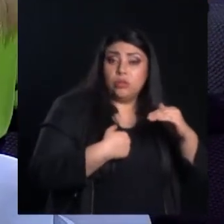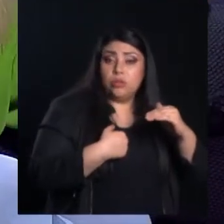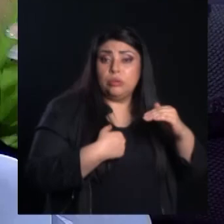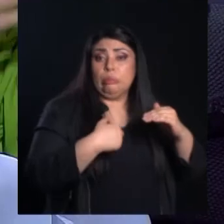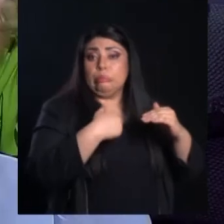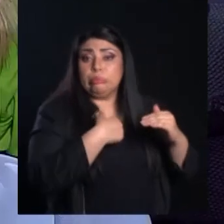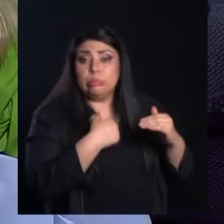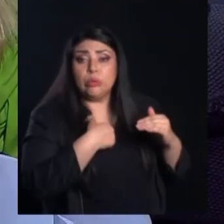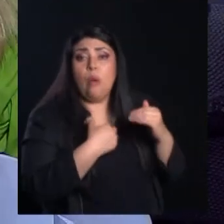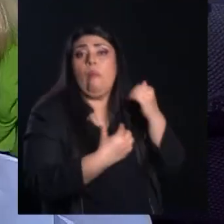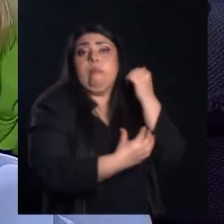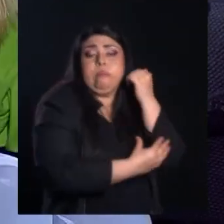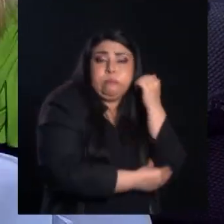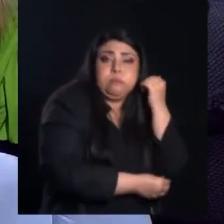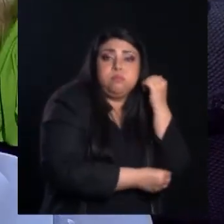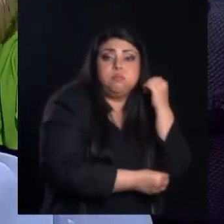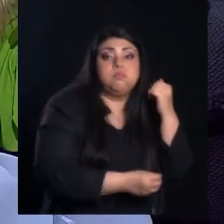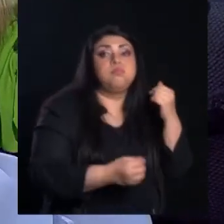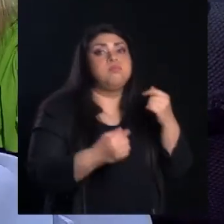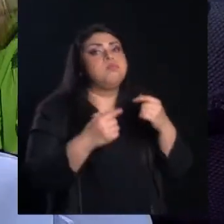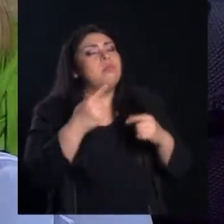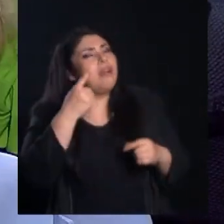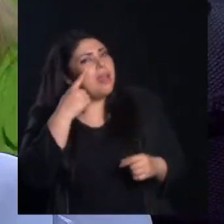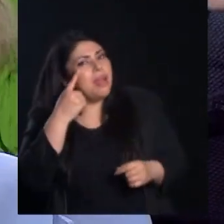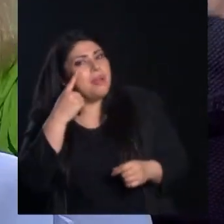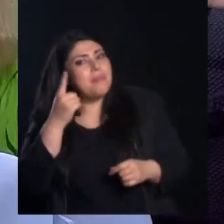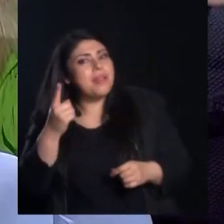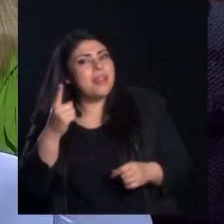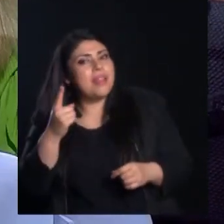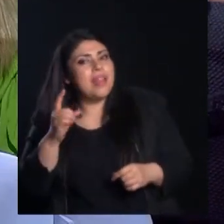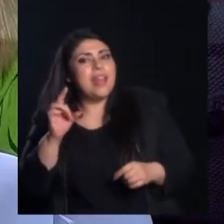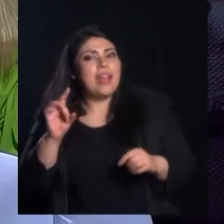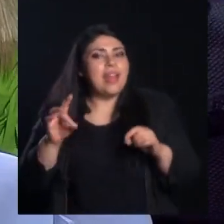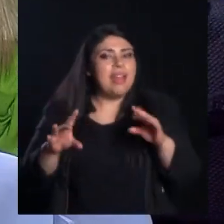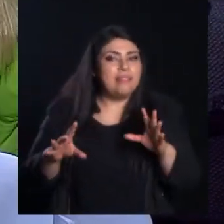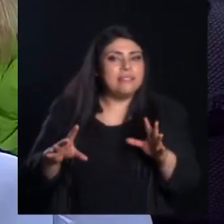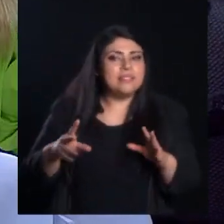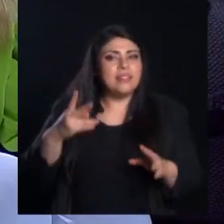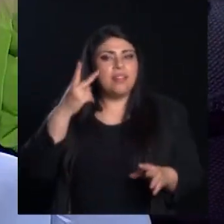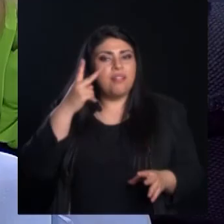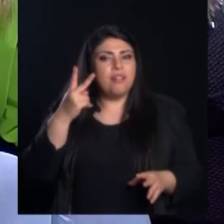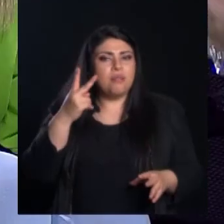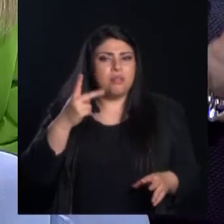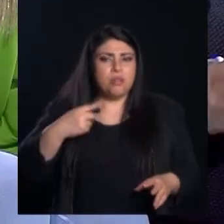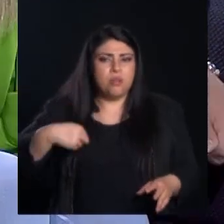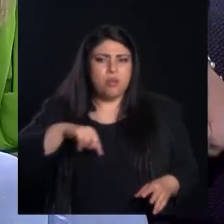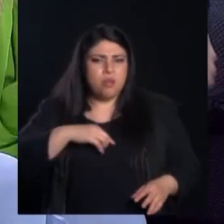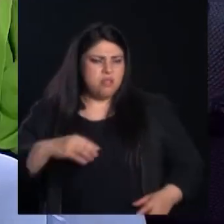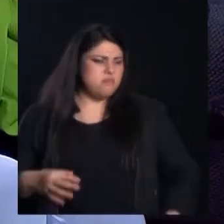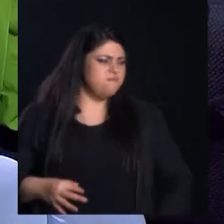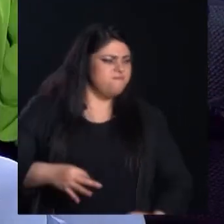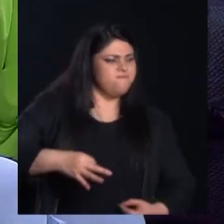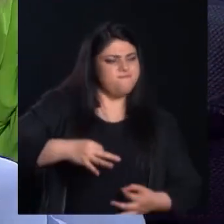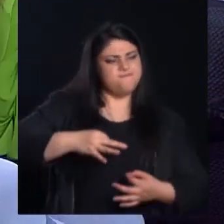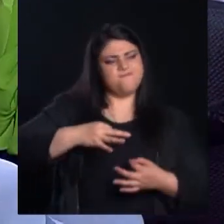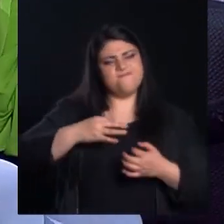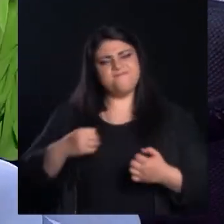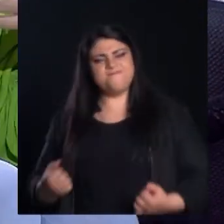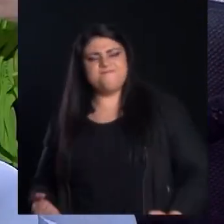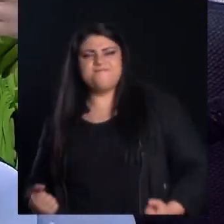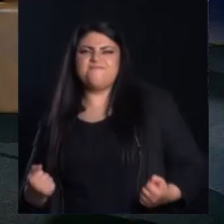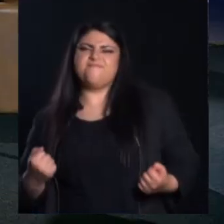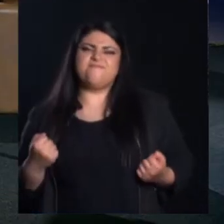yo soy el más pobre y uno siempre y bueno también me gusta que no tenemos una súper autoestima yo sola